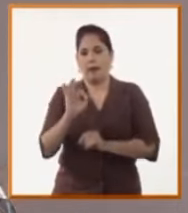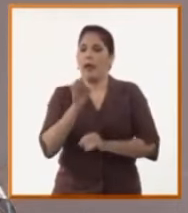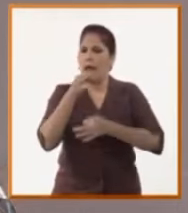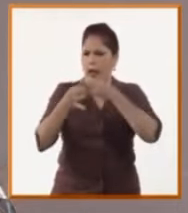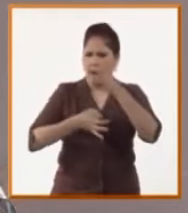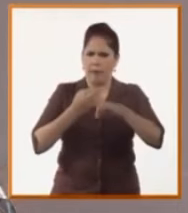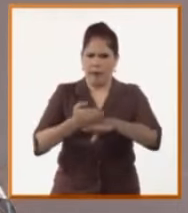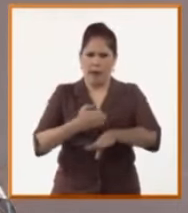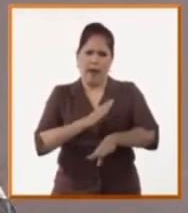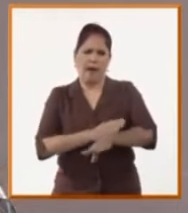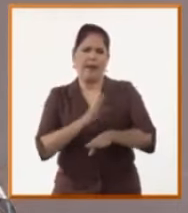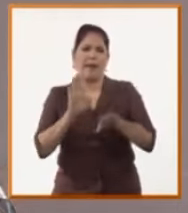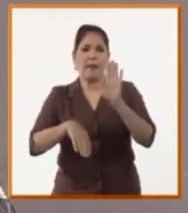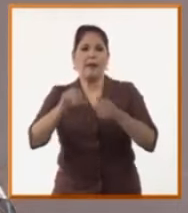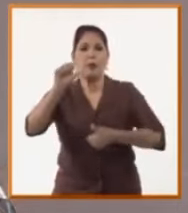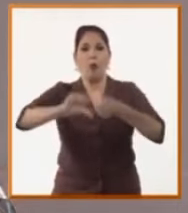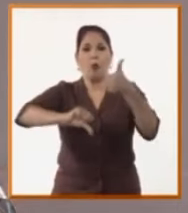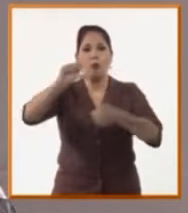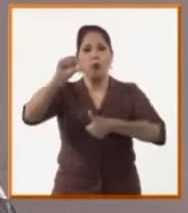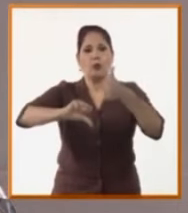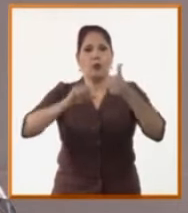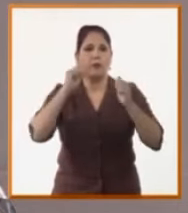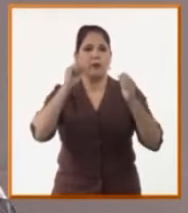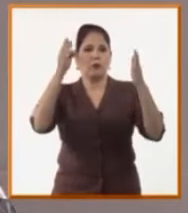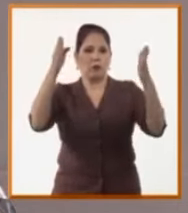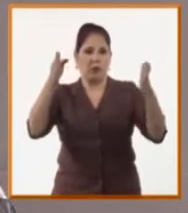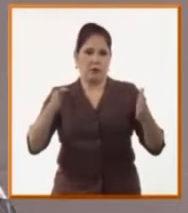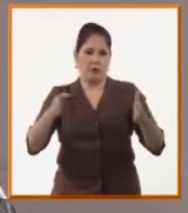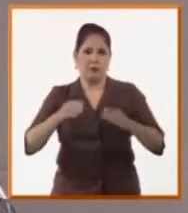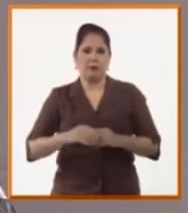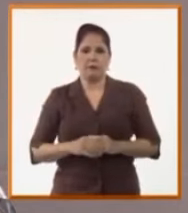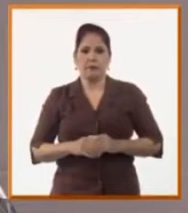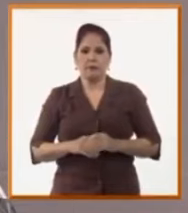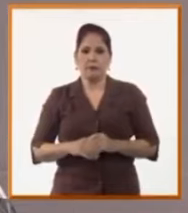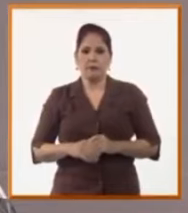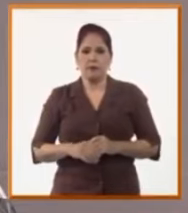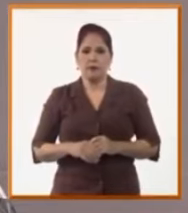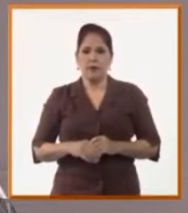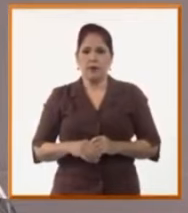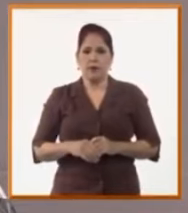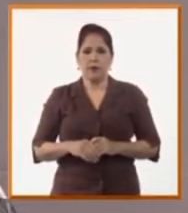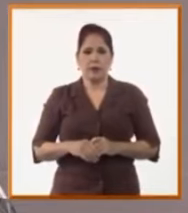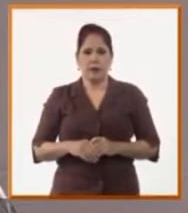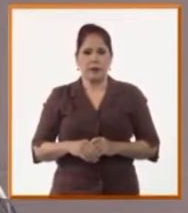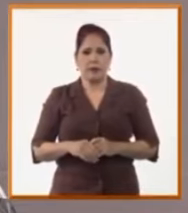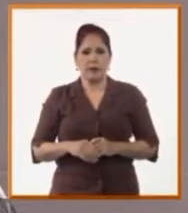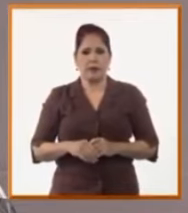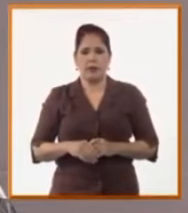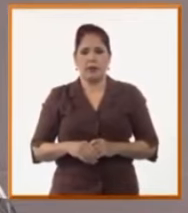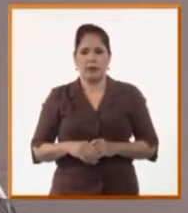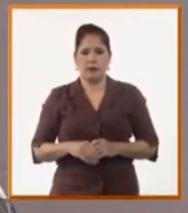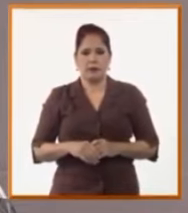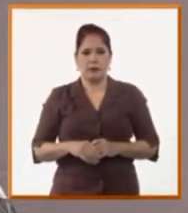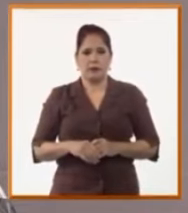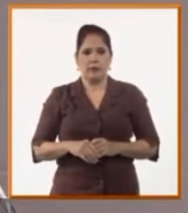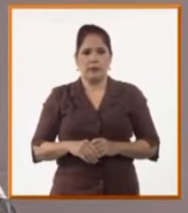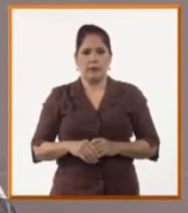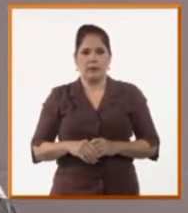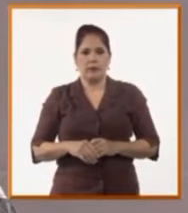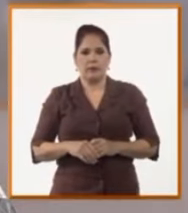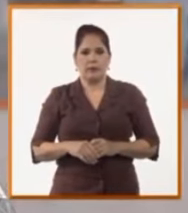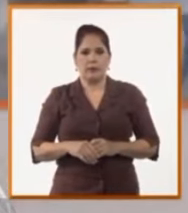explicaba cómo se va a comportar durante durante el año y también estas normas garantizan la consolidación del sistema tributario en el